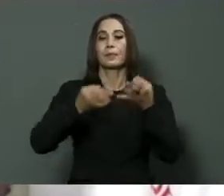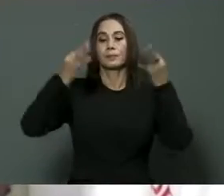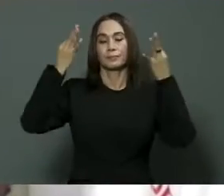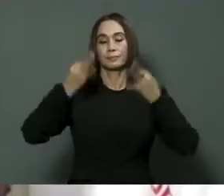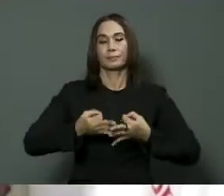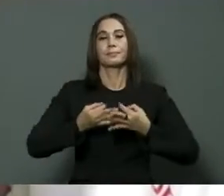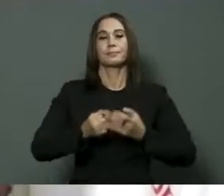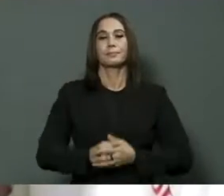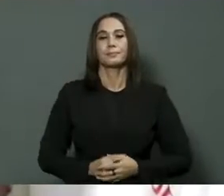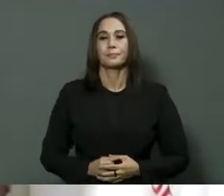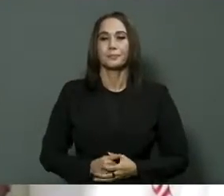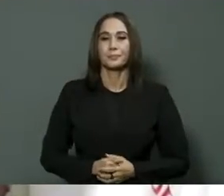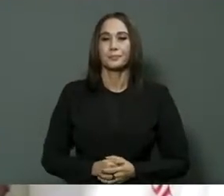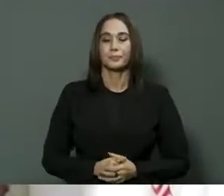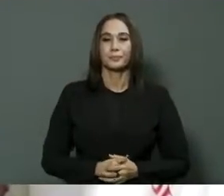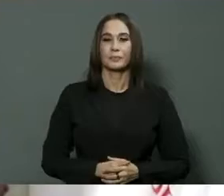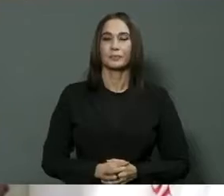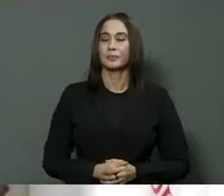seguro.